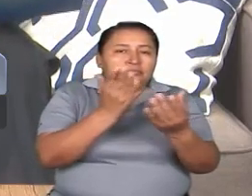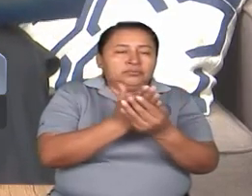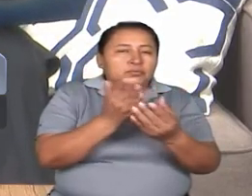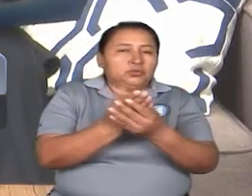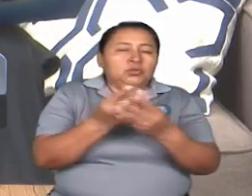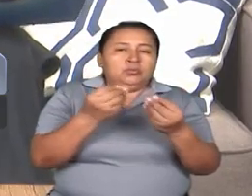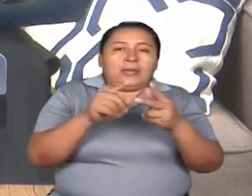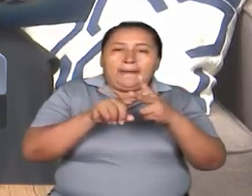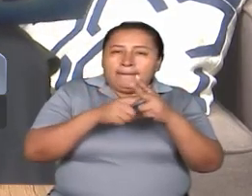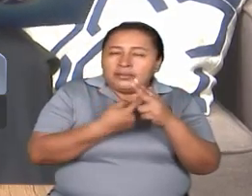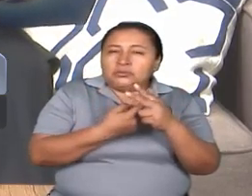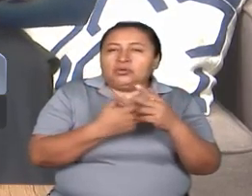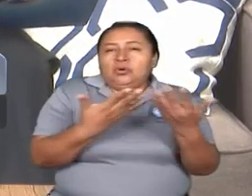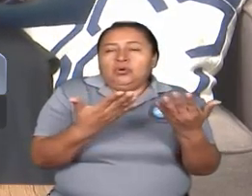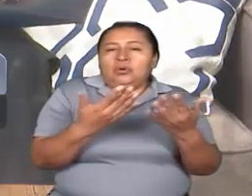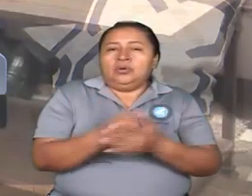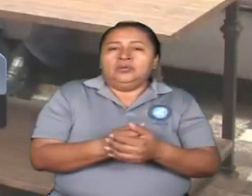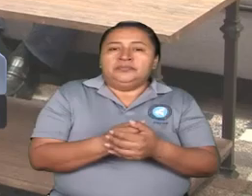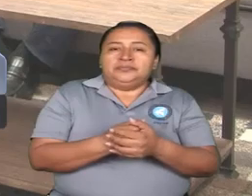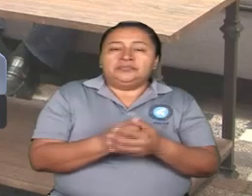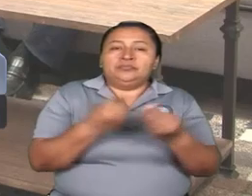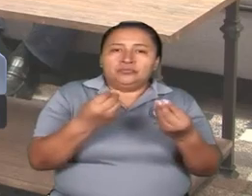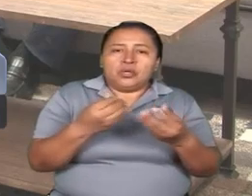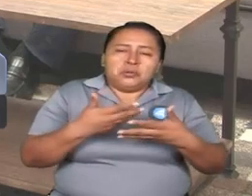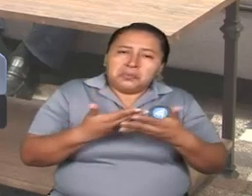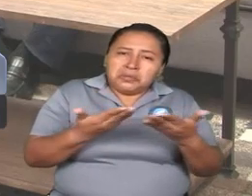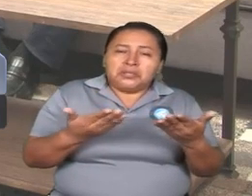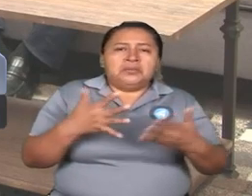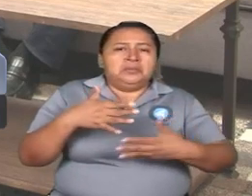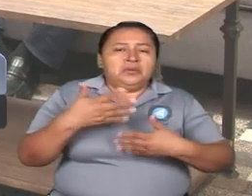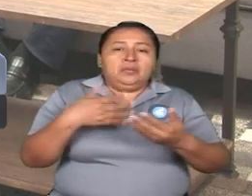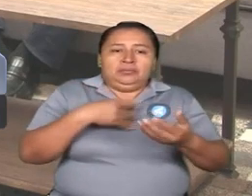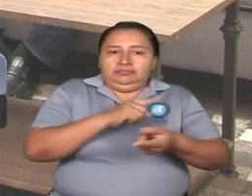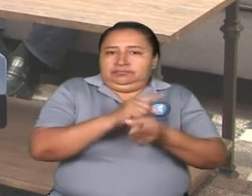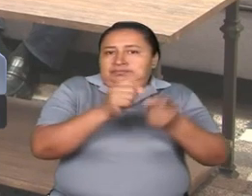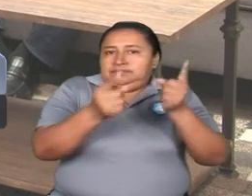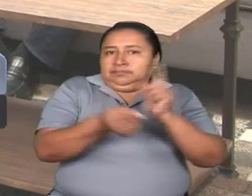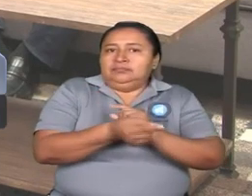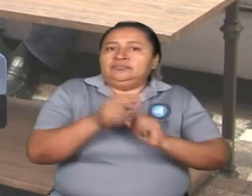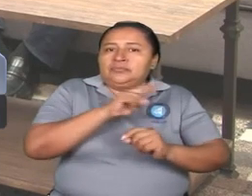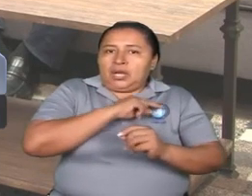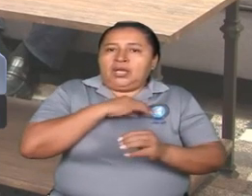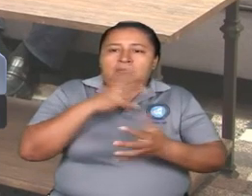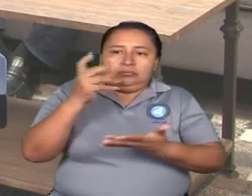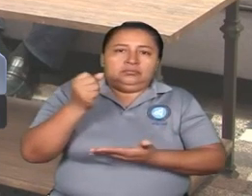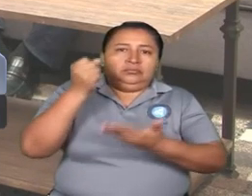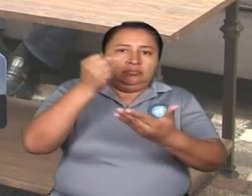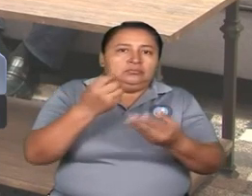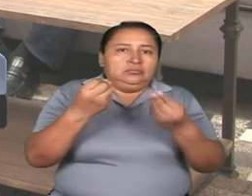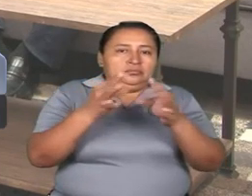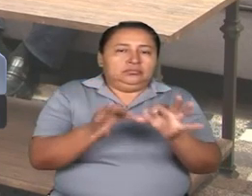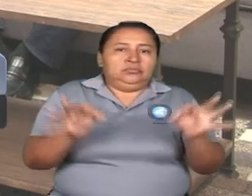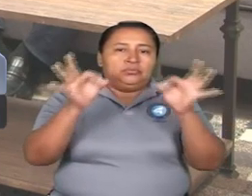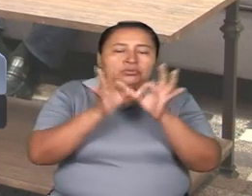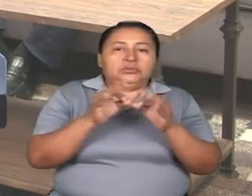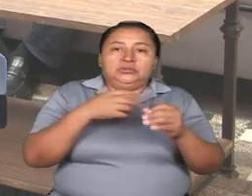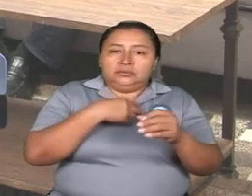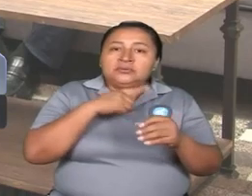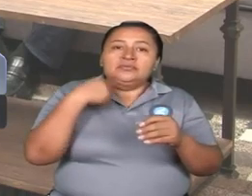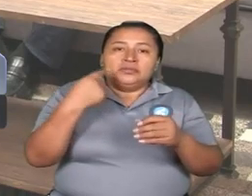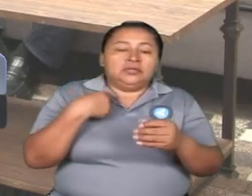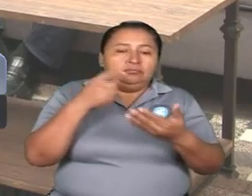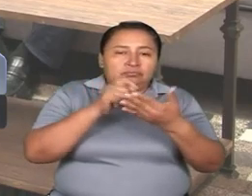los inicios bastante humilde, y después un cambio, es decir, hay una inversión bastante importante a partir de esa realidad que usted describe